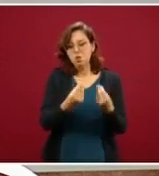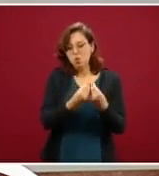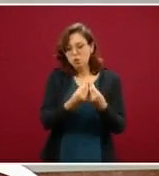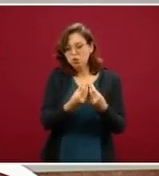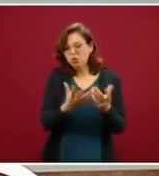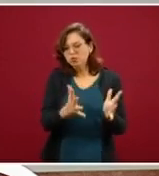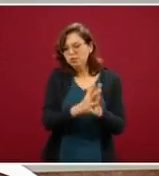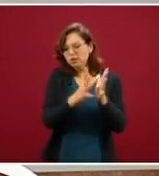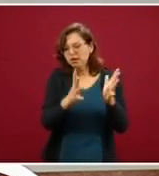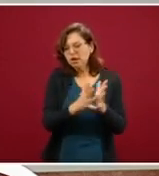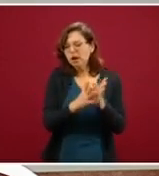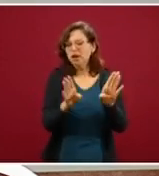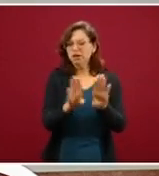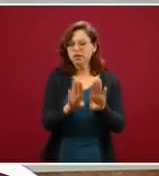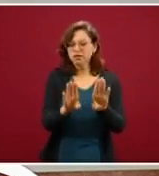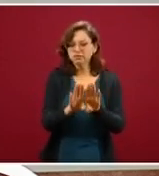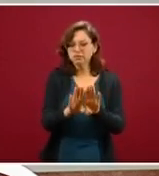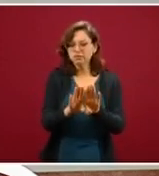participaron, ¿sí?